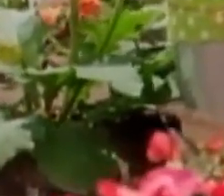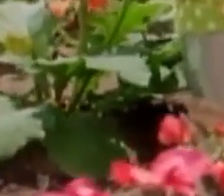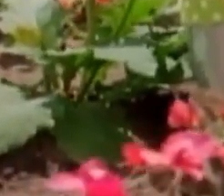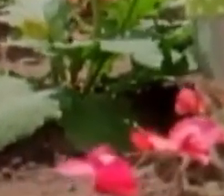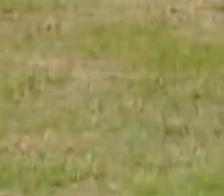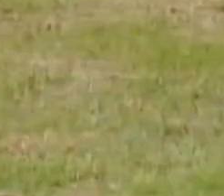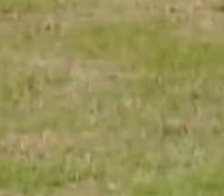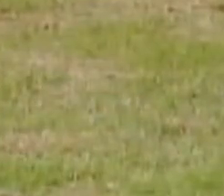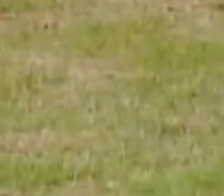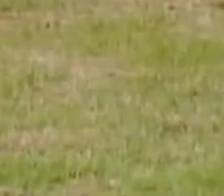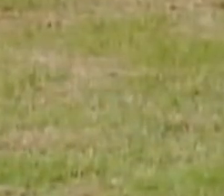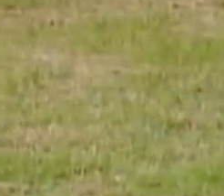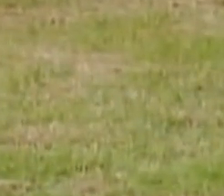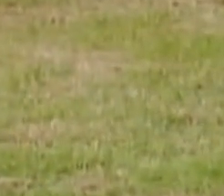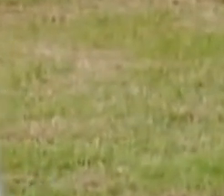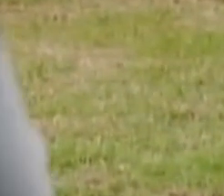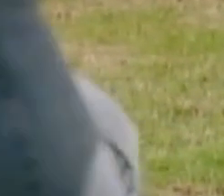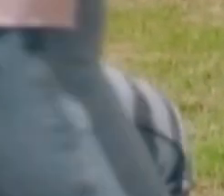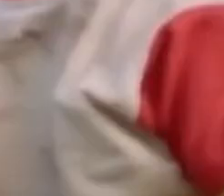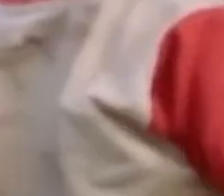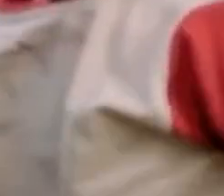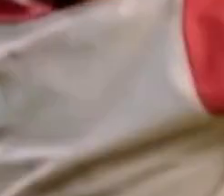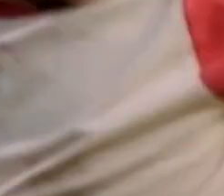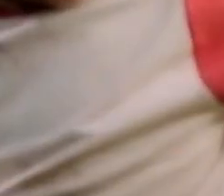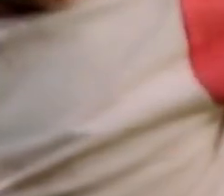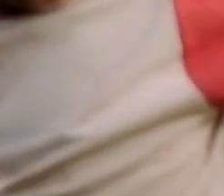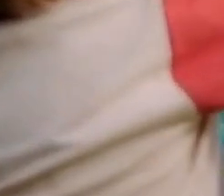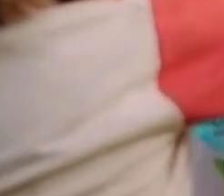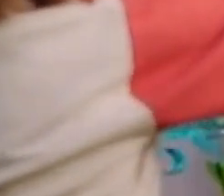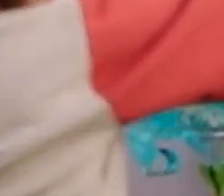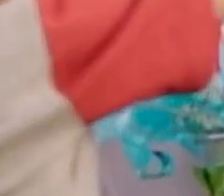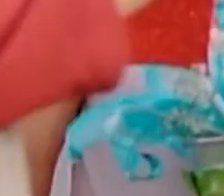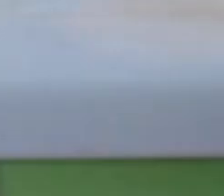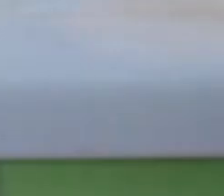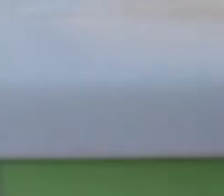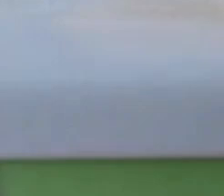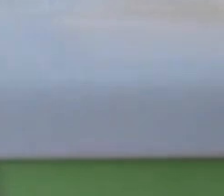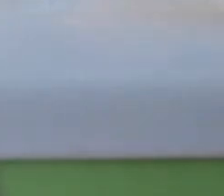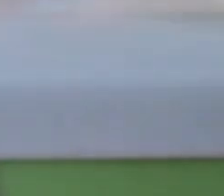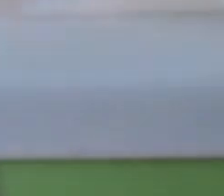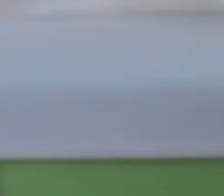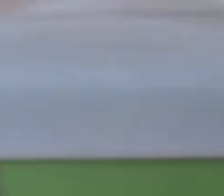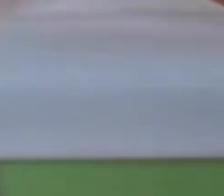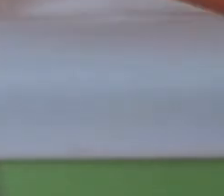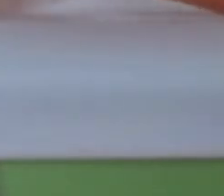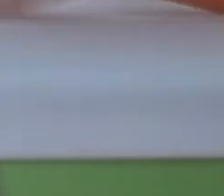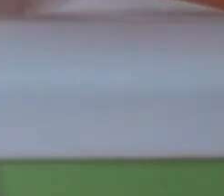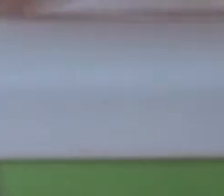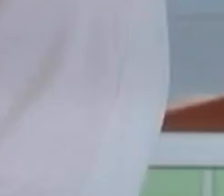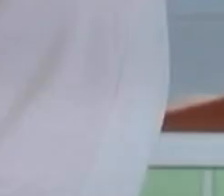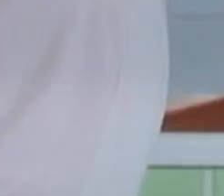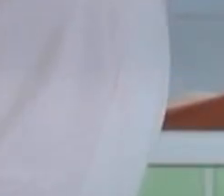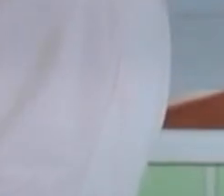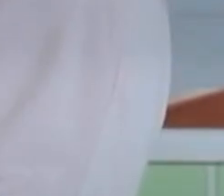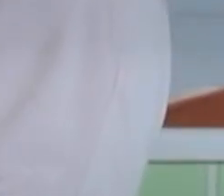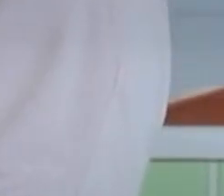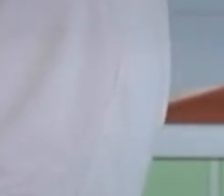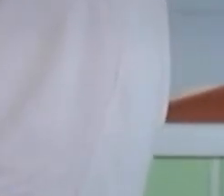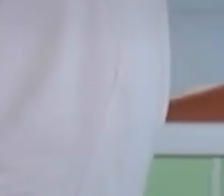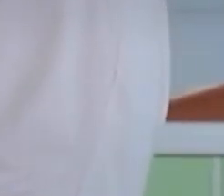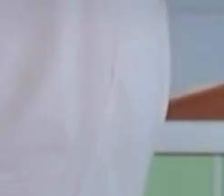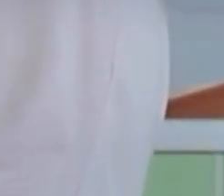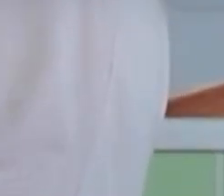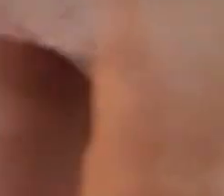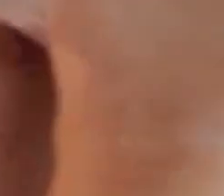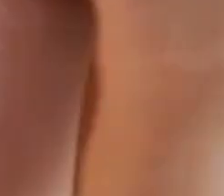Pero verlos sanos es lo que le da más sentido a mi vida. El nuevo jabón Best antibacterial elimina las bacterias